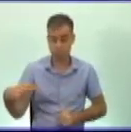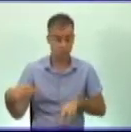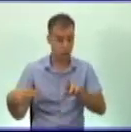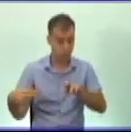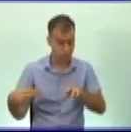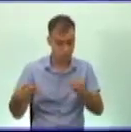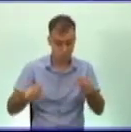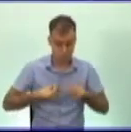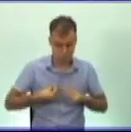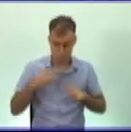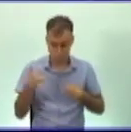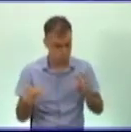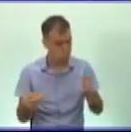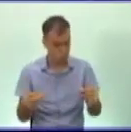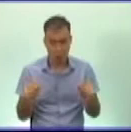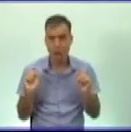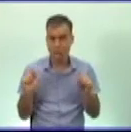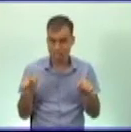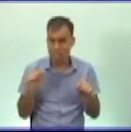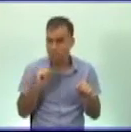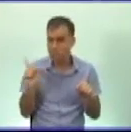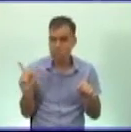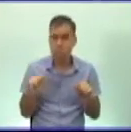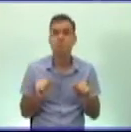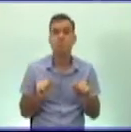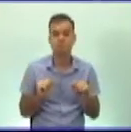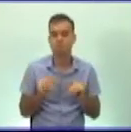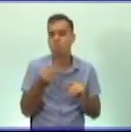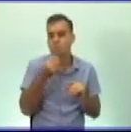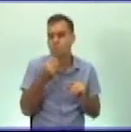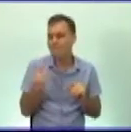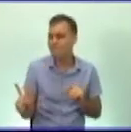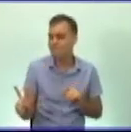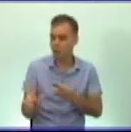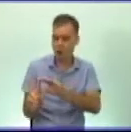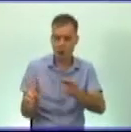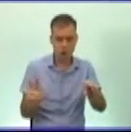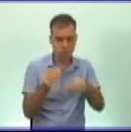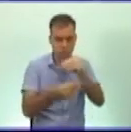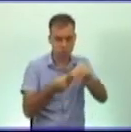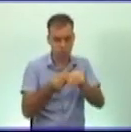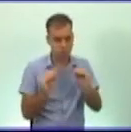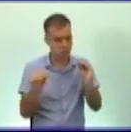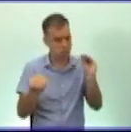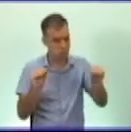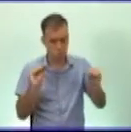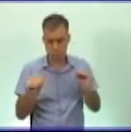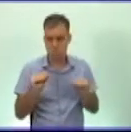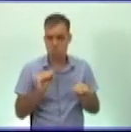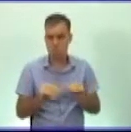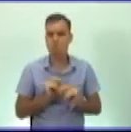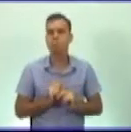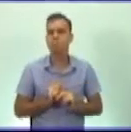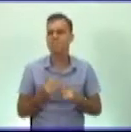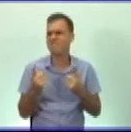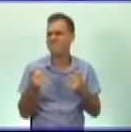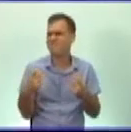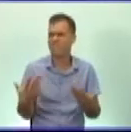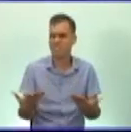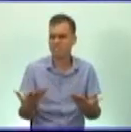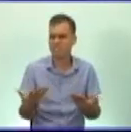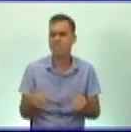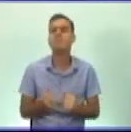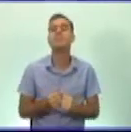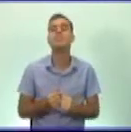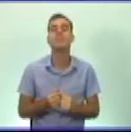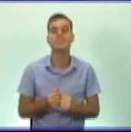fíjense todos los datos que ya tenemos, ya podemos hallar el volumen, ¿eh? Sustituimos en la fórmula de volumen. ¿Qué nos faltaría? Bueno,